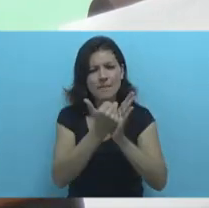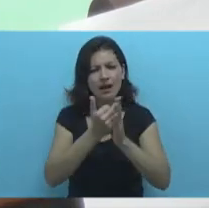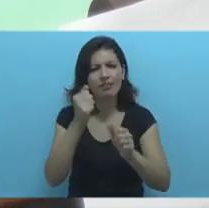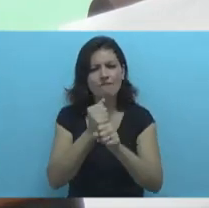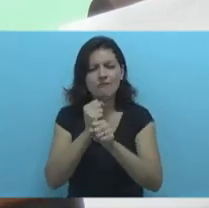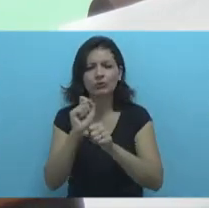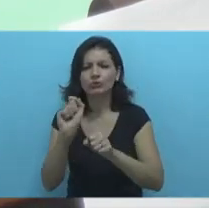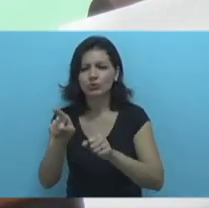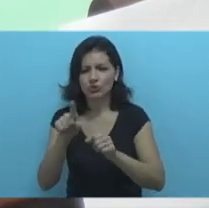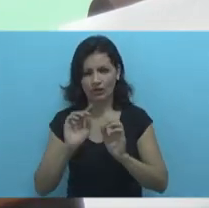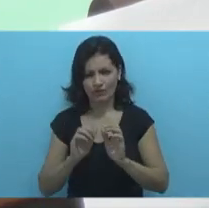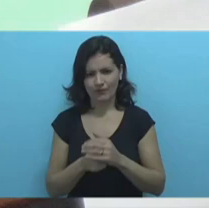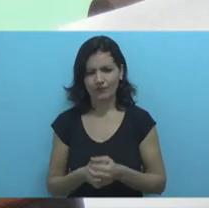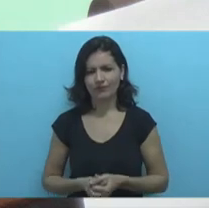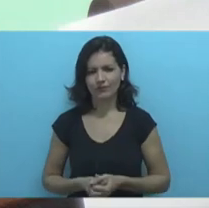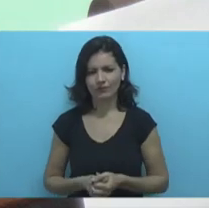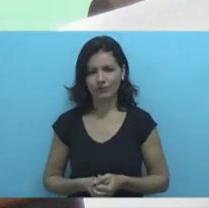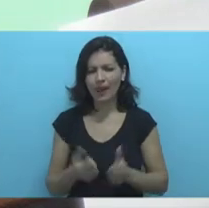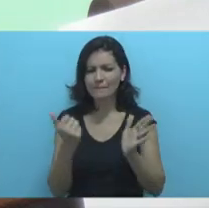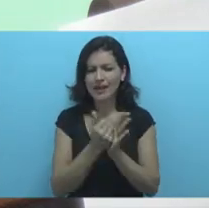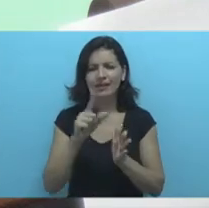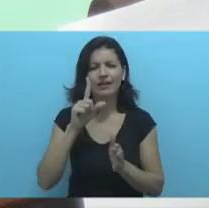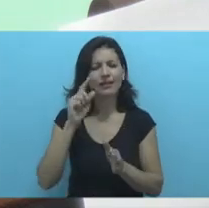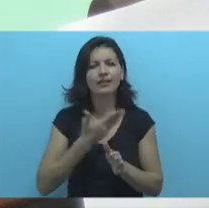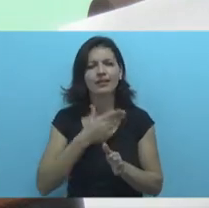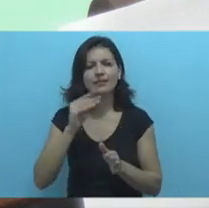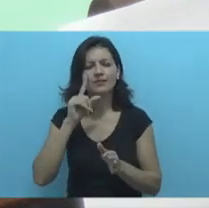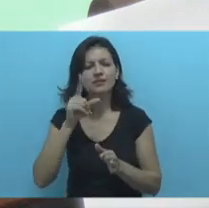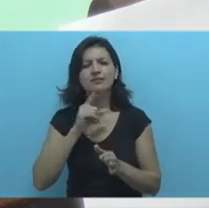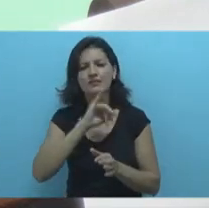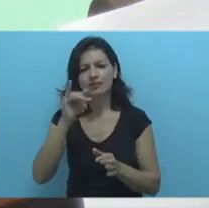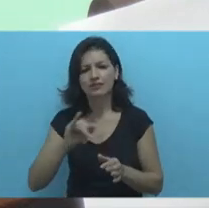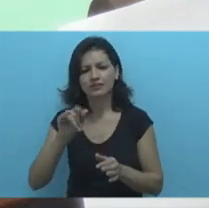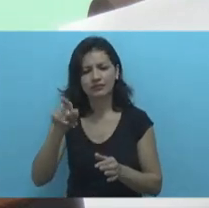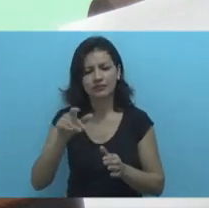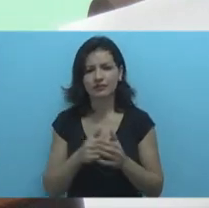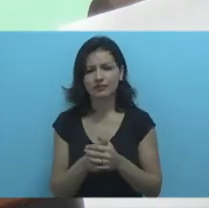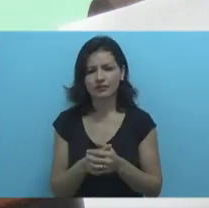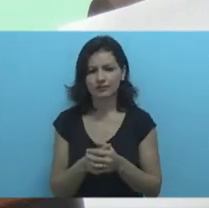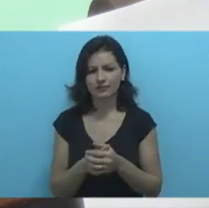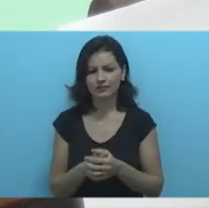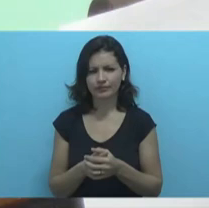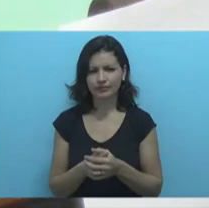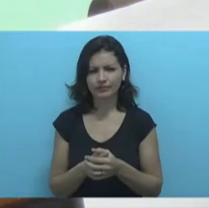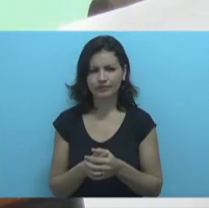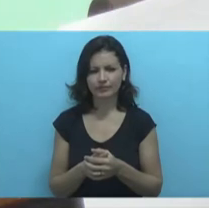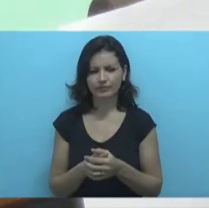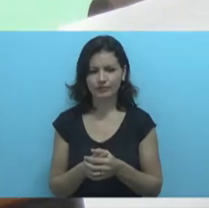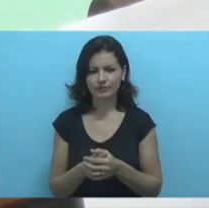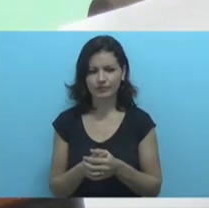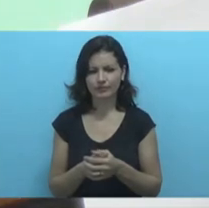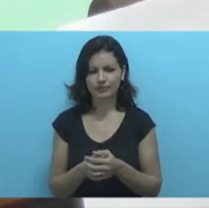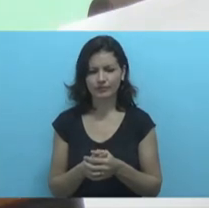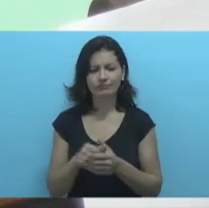gestión, que fue la marca de Miguel Lifchitz, que lo acompañó durante sus 4 años al frente del máximo honor que él desempeñó, tarea